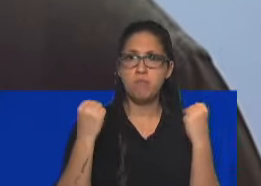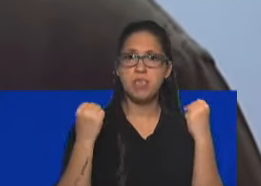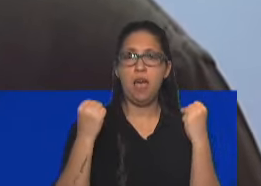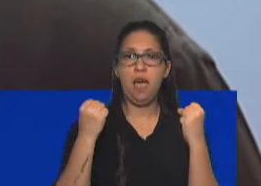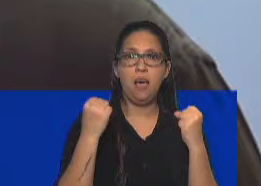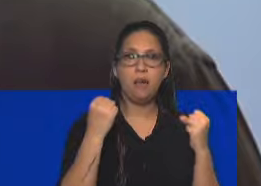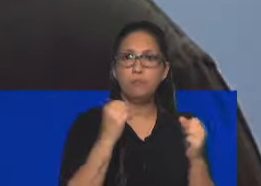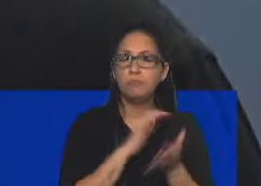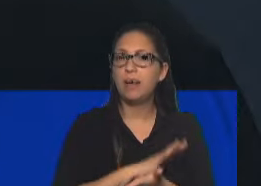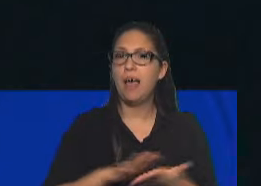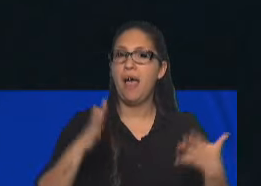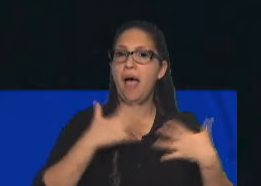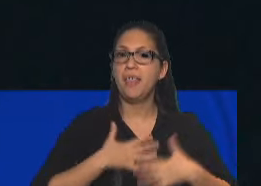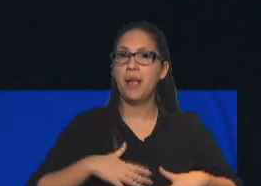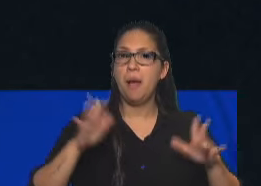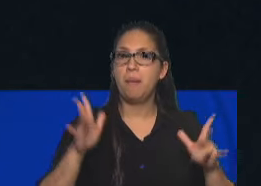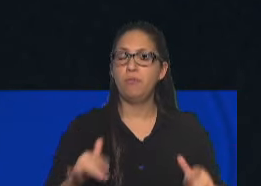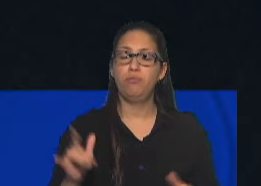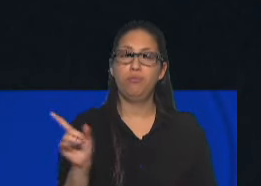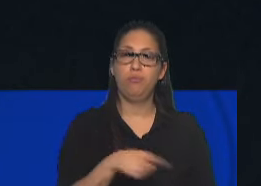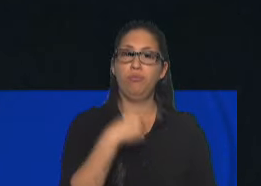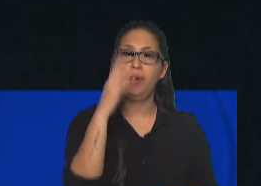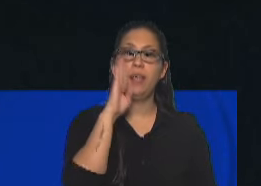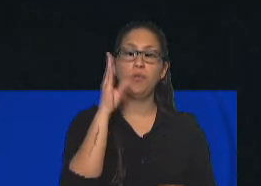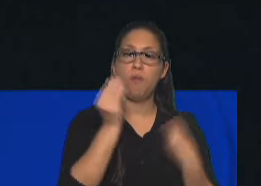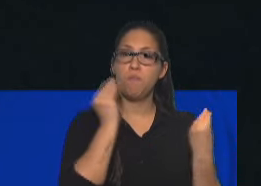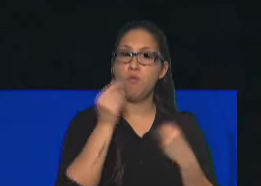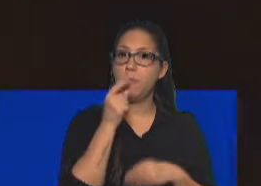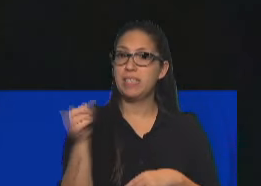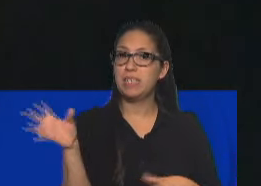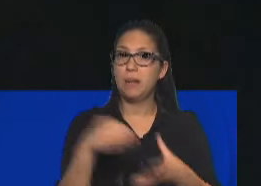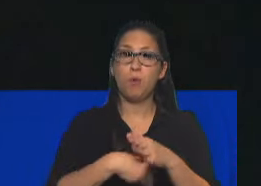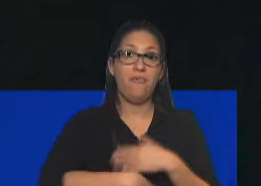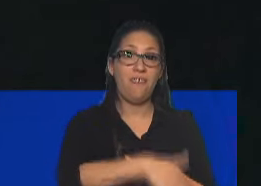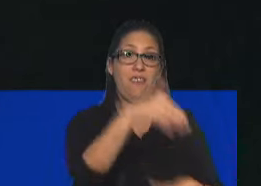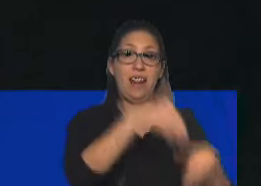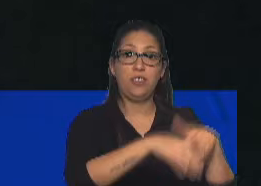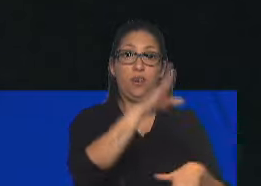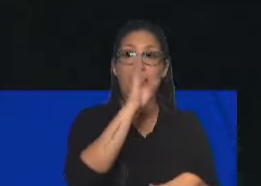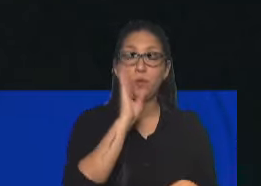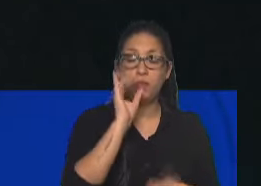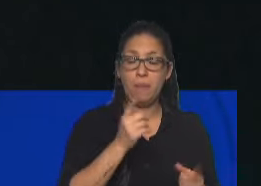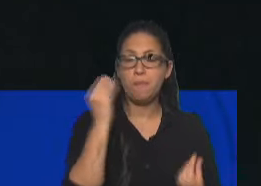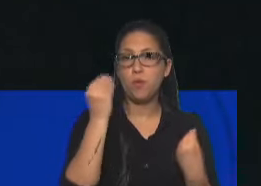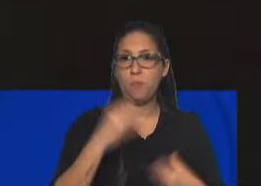internacional, y eso es lo que preocupa en Estados Unidos particularmente, porque estamos muy cerca de las elecciones.